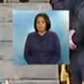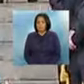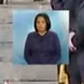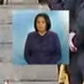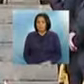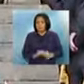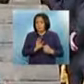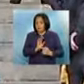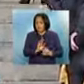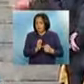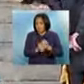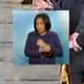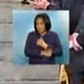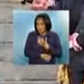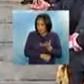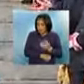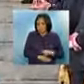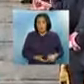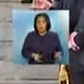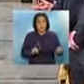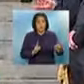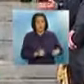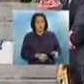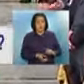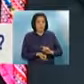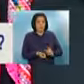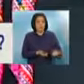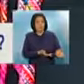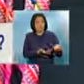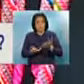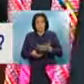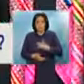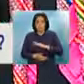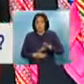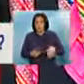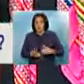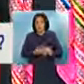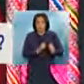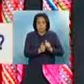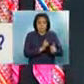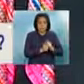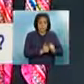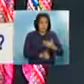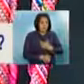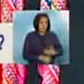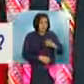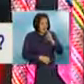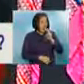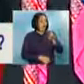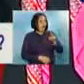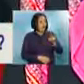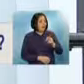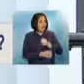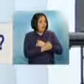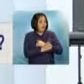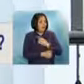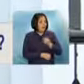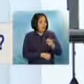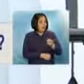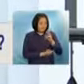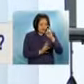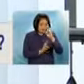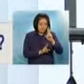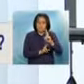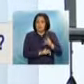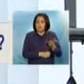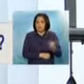Sus muestras de amor durante la toma de mando y toda la campaña electoral hace que los miremos con admiración por ese gran cariño y respeto